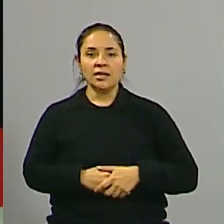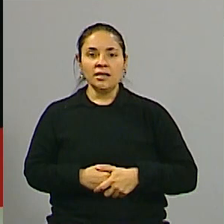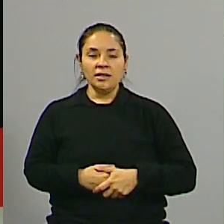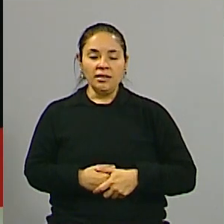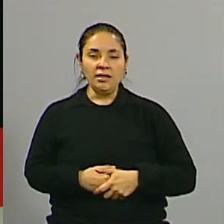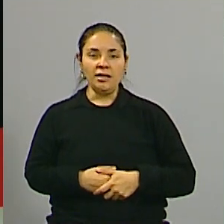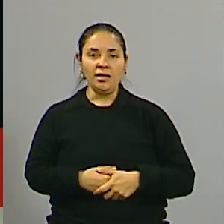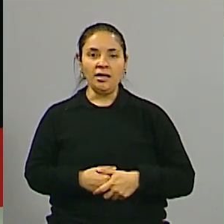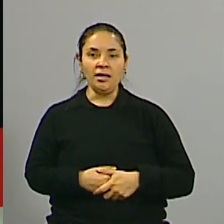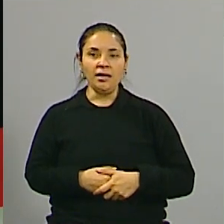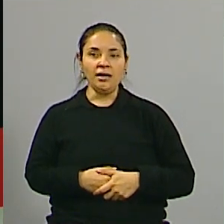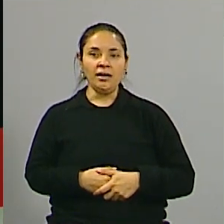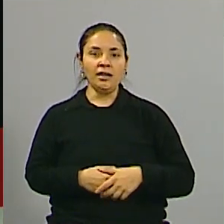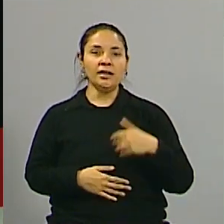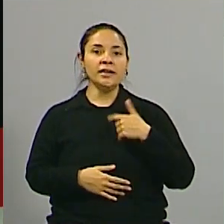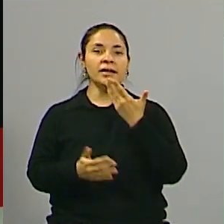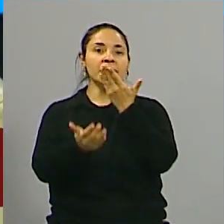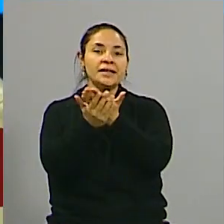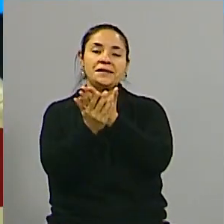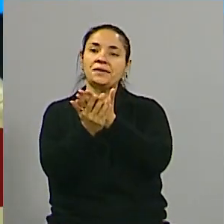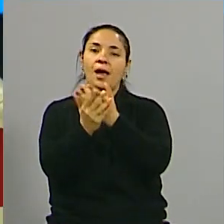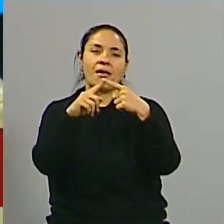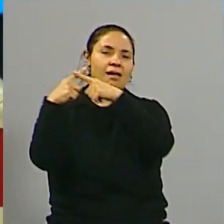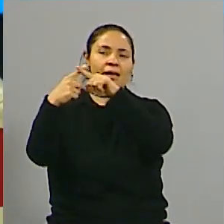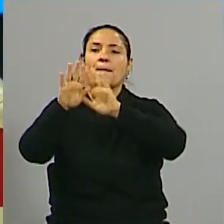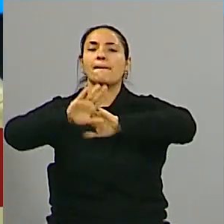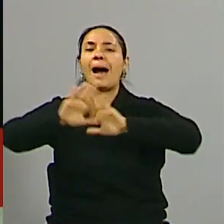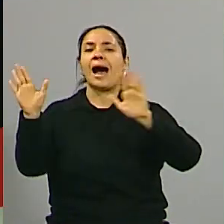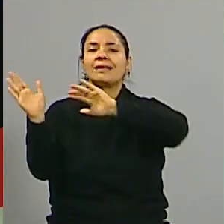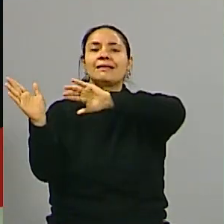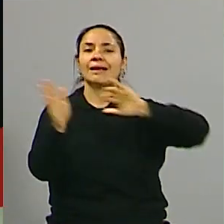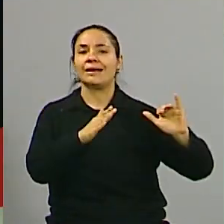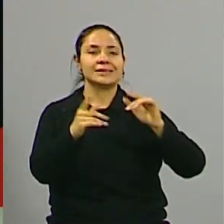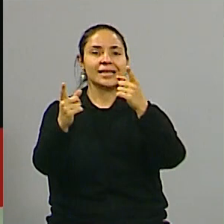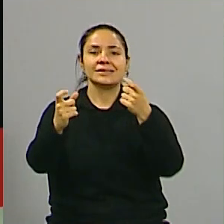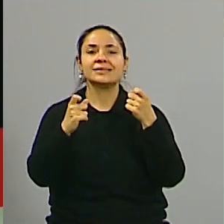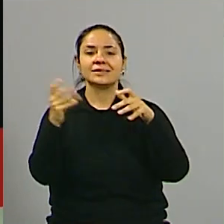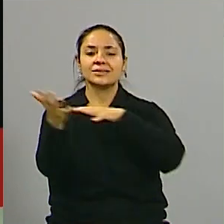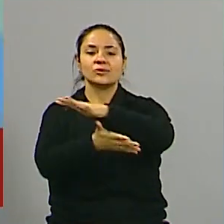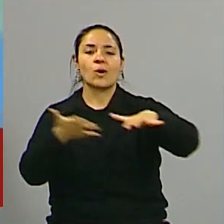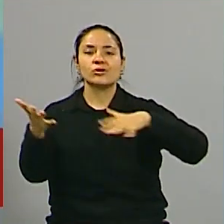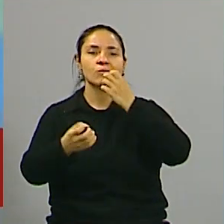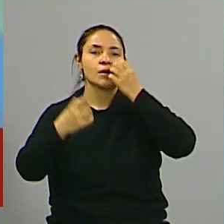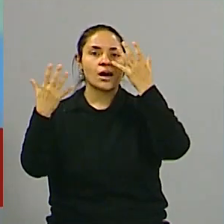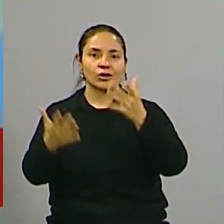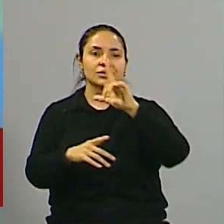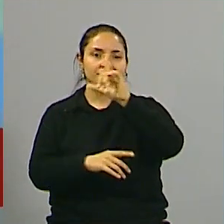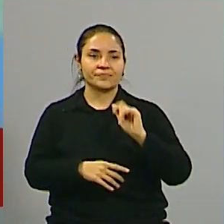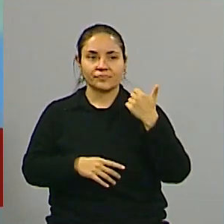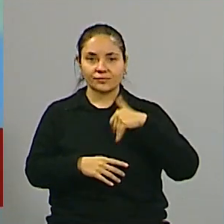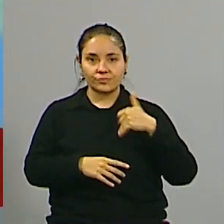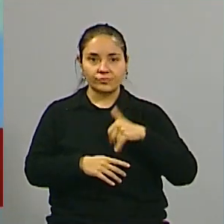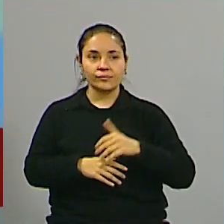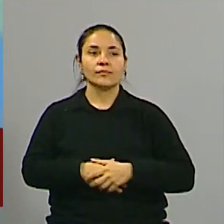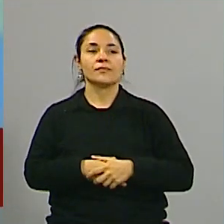entienden que se tienen que dejar de las diferencias de lado y empezar a trabajar por mejorar la condición que hoy transitan los argentinos. Y me parece